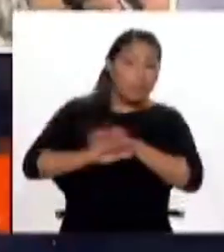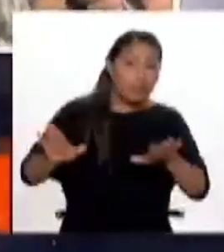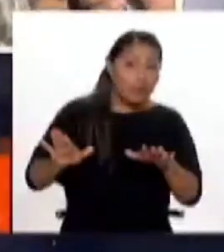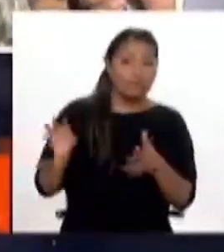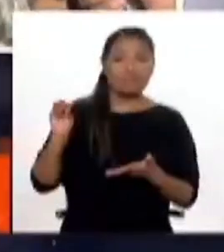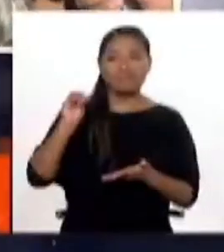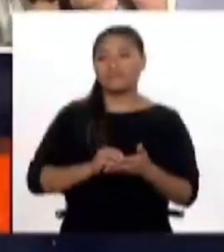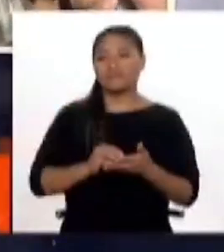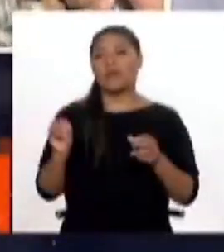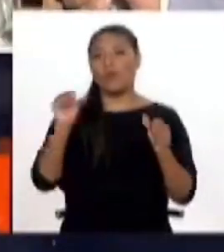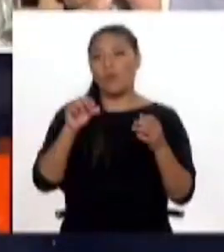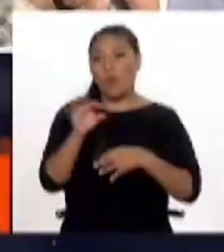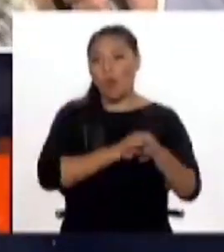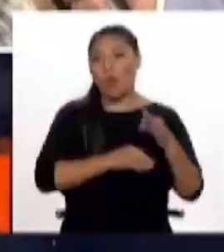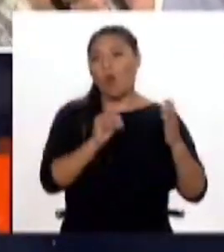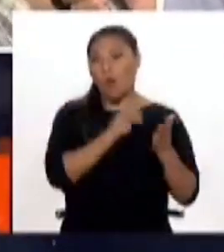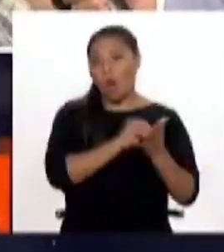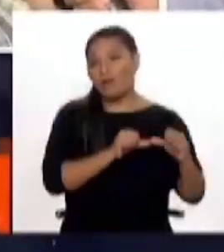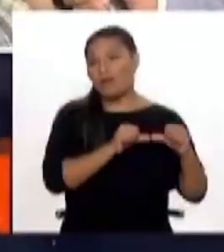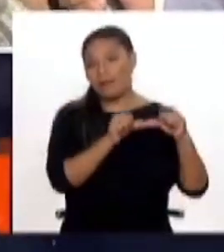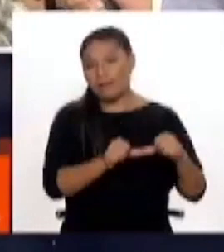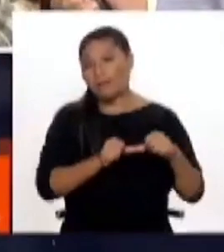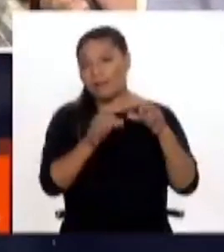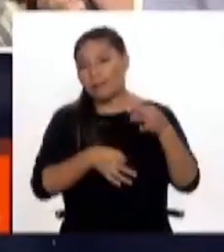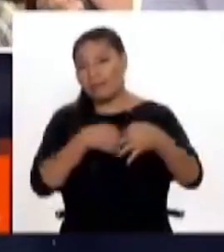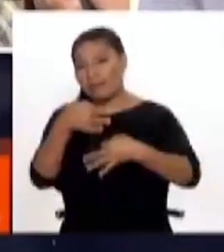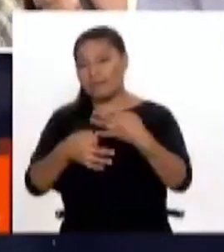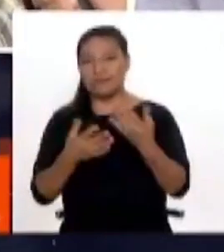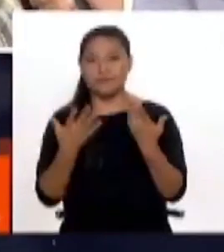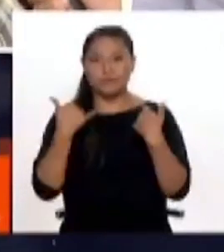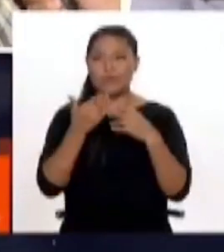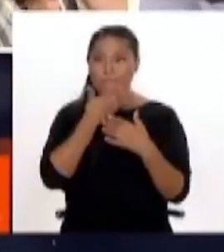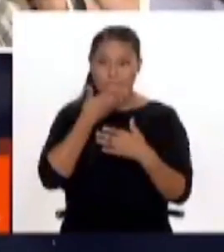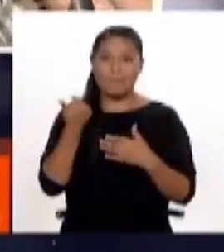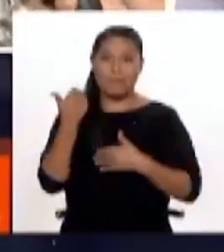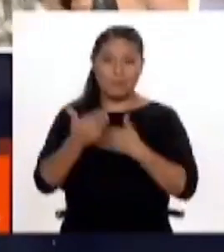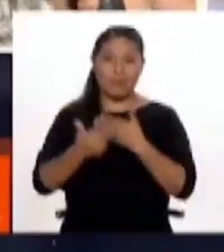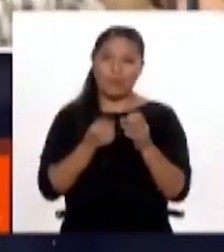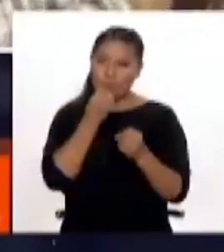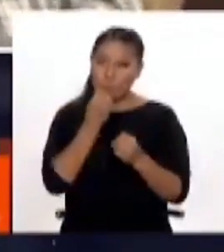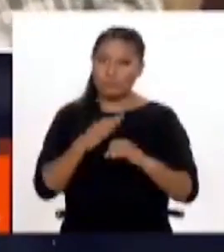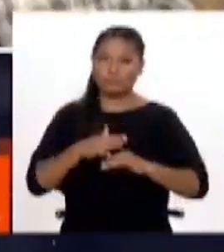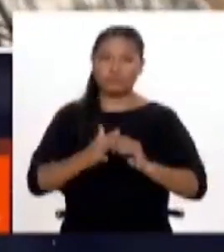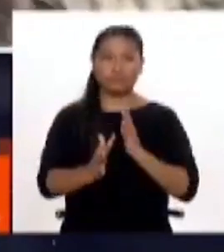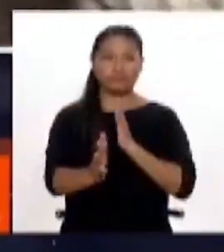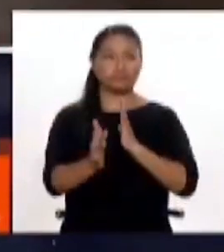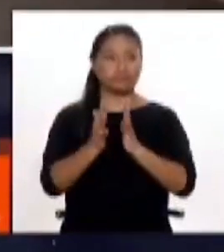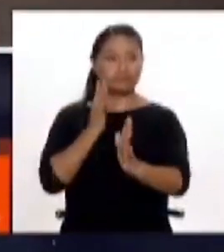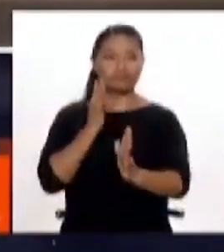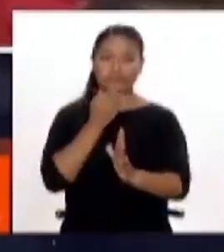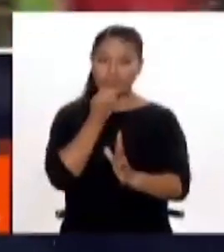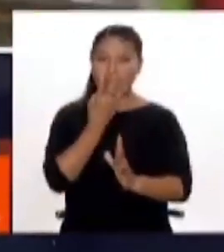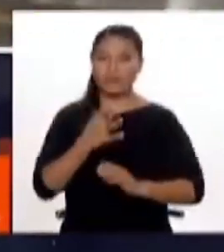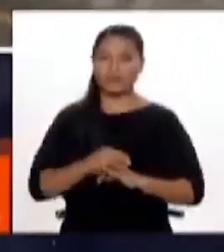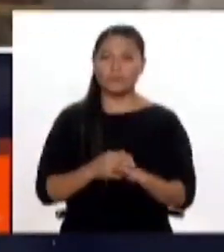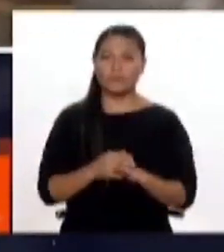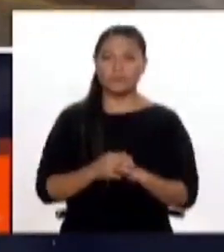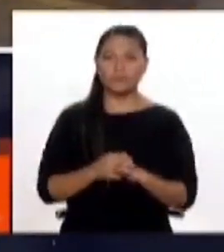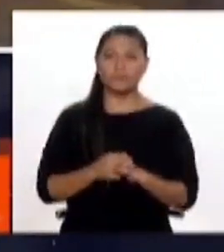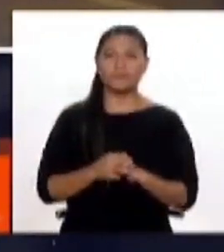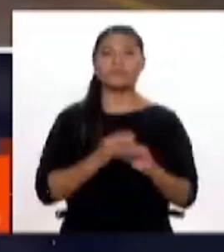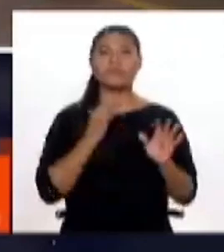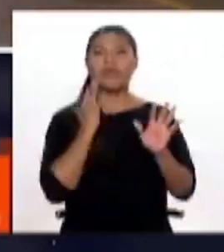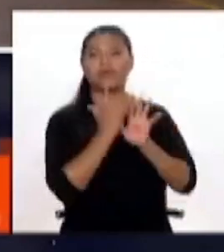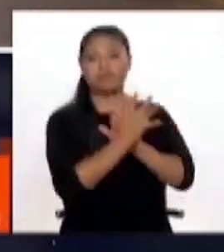solamente que siga así cada día, ¿no? Que mejore, ¿no? Okay. Todos los días. Muchas gracias, señora. Entonces, ese también es el sentir de